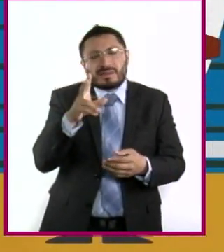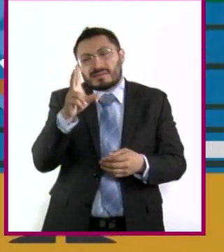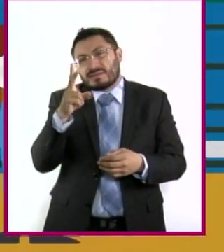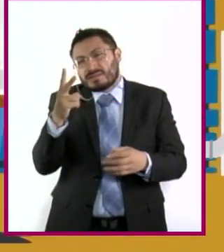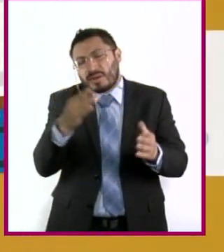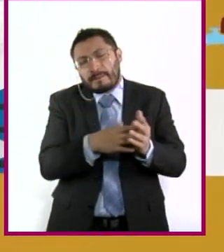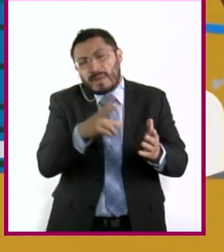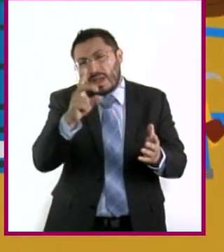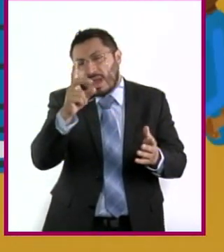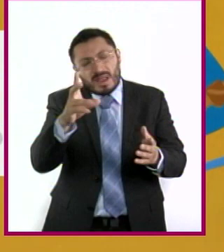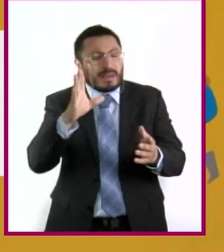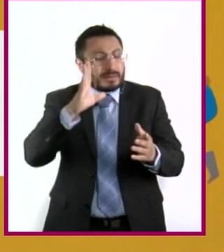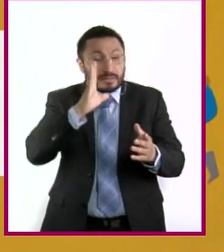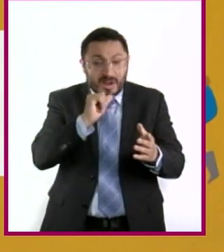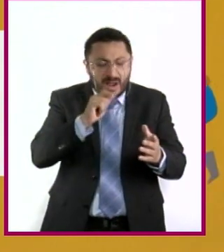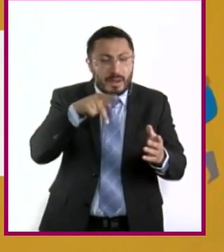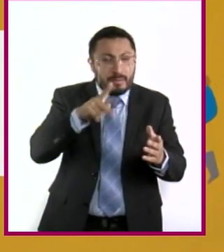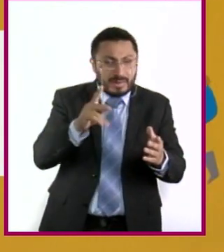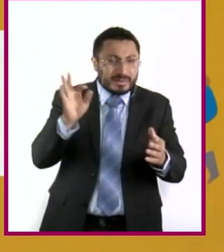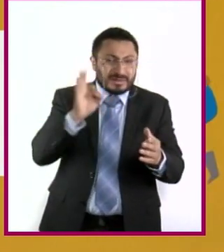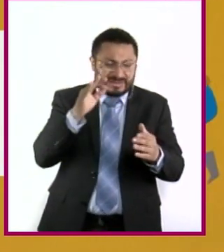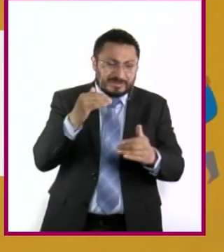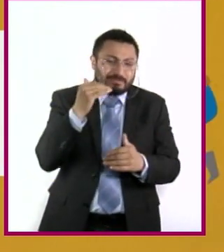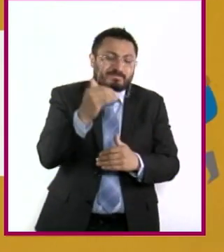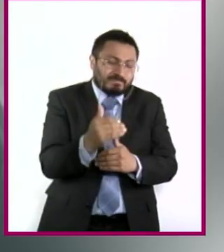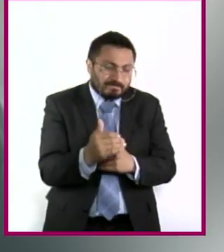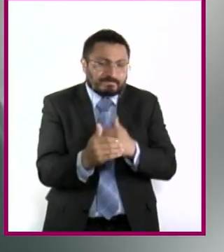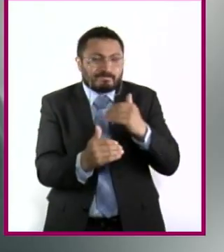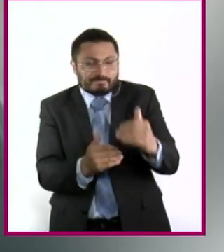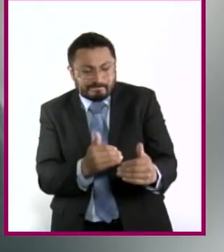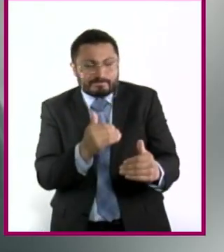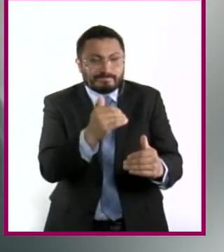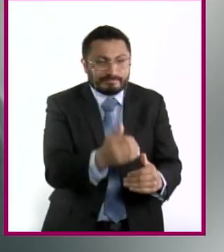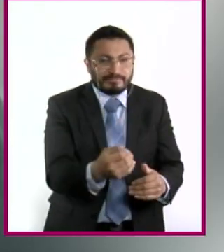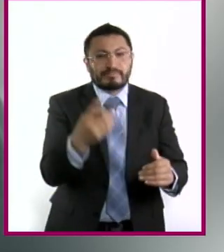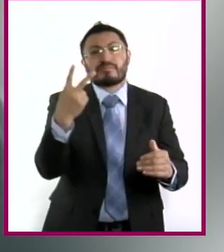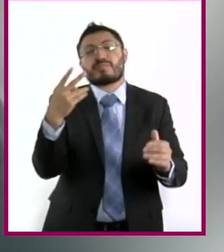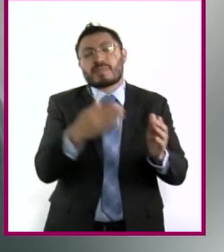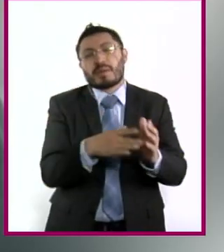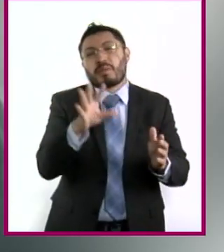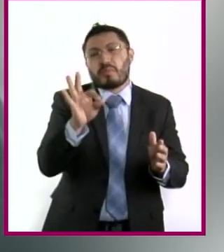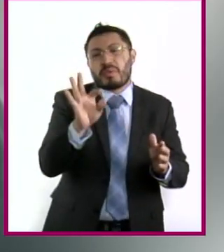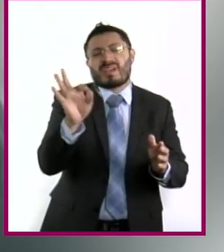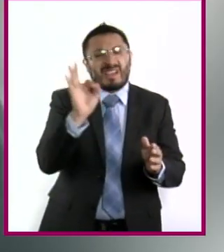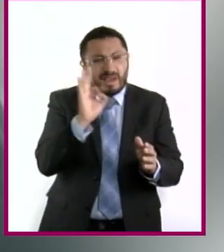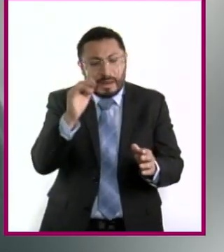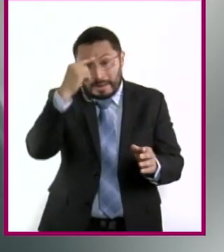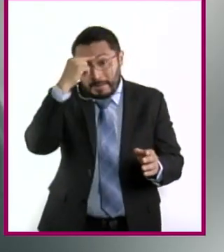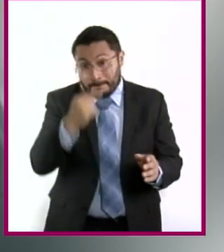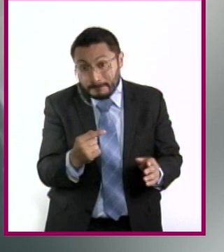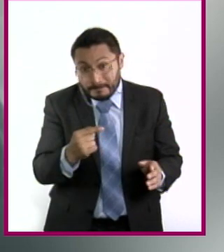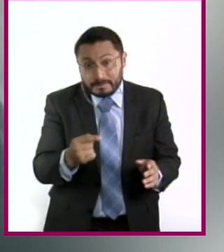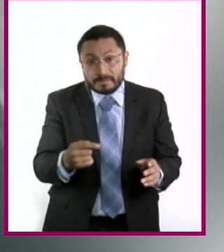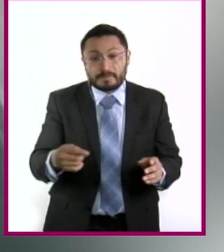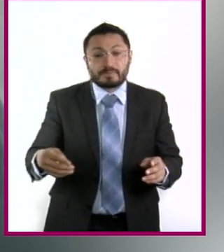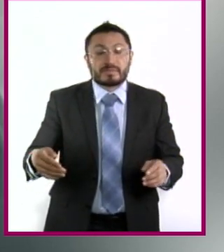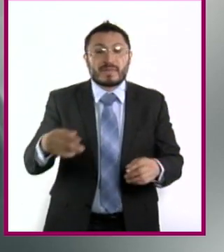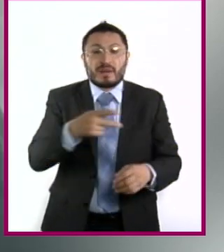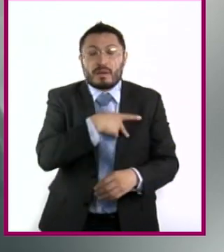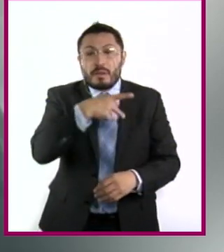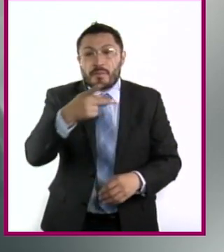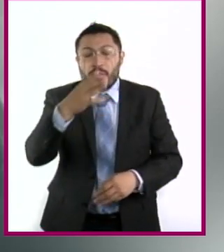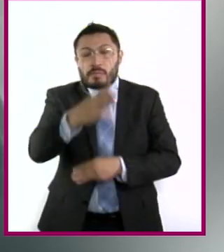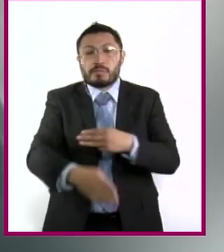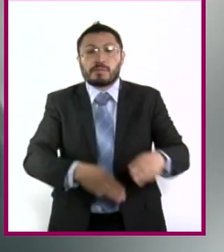pero sí, insisto, en los siguientes quinquenios, inclusive yo diría 2040, para reducir también los niveles de pobreza en todo el